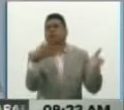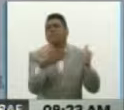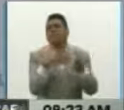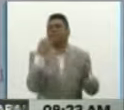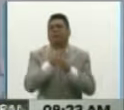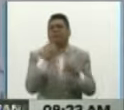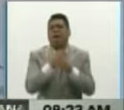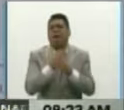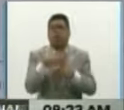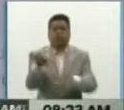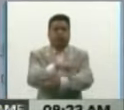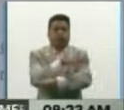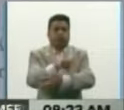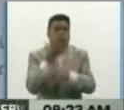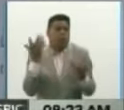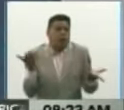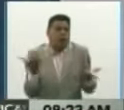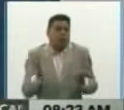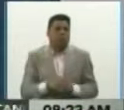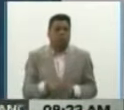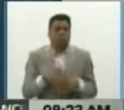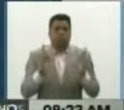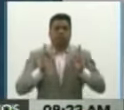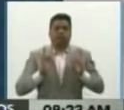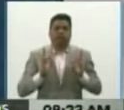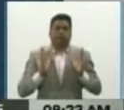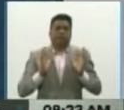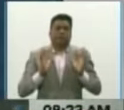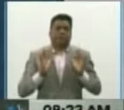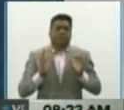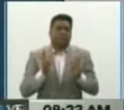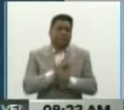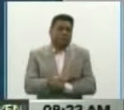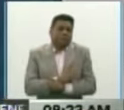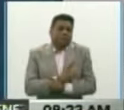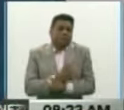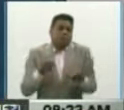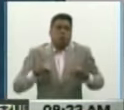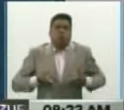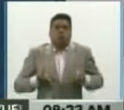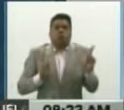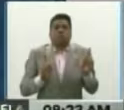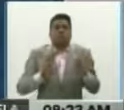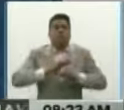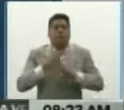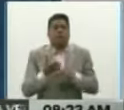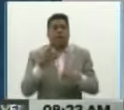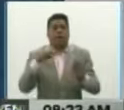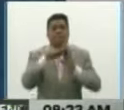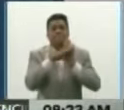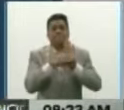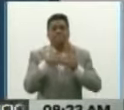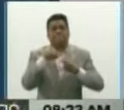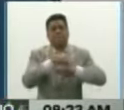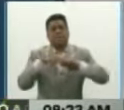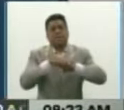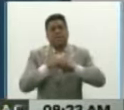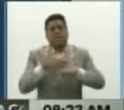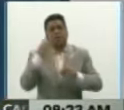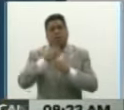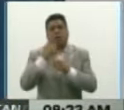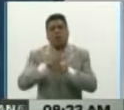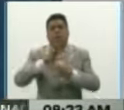calle, porque este señor no le autorizaron por parte del Ministerio del Trabajo, no le autorizaron la